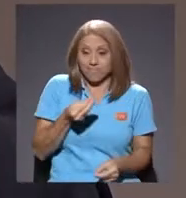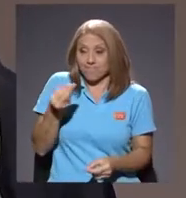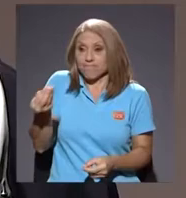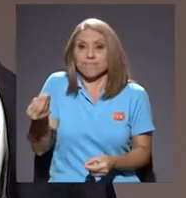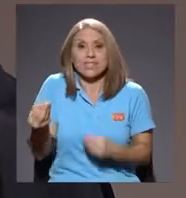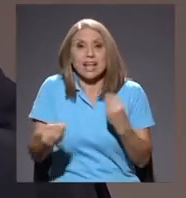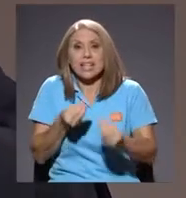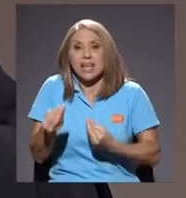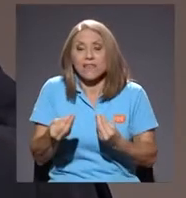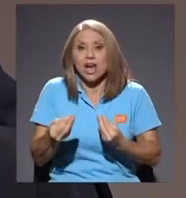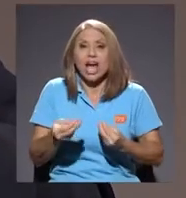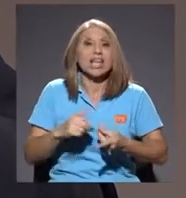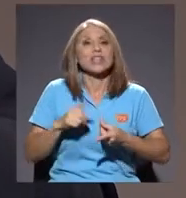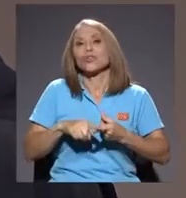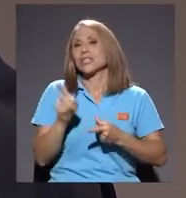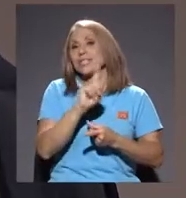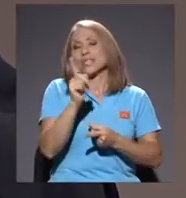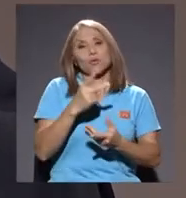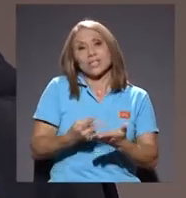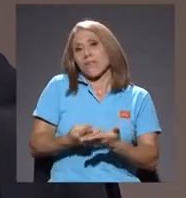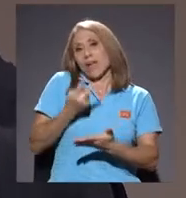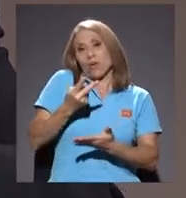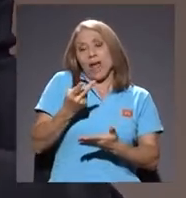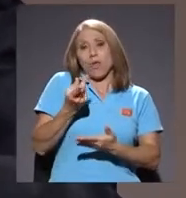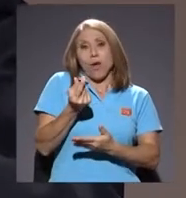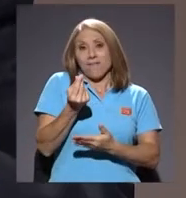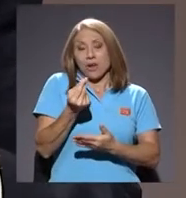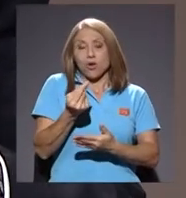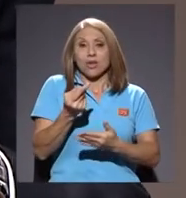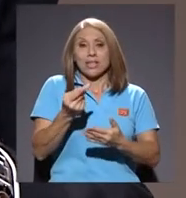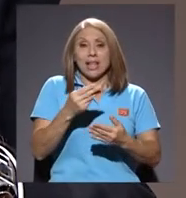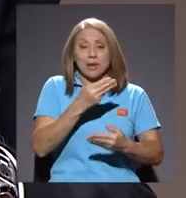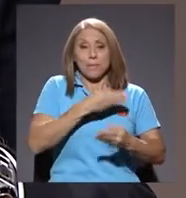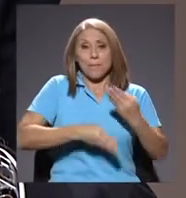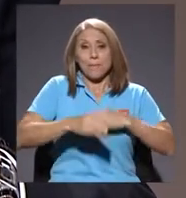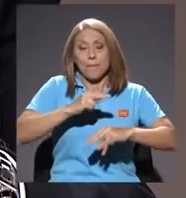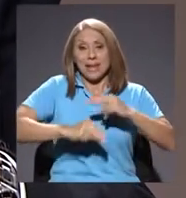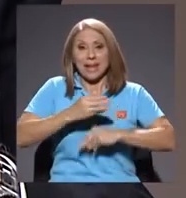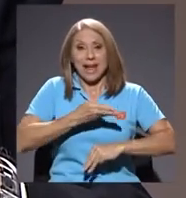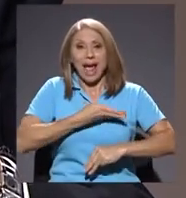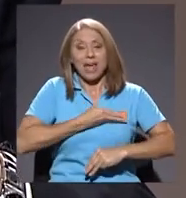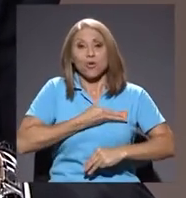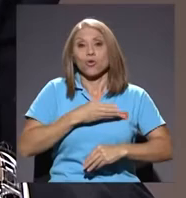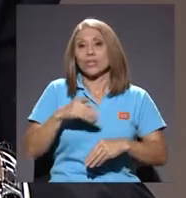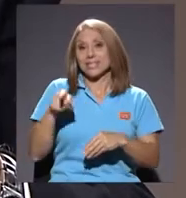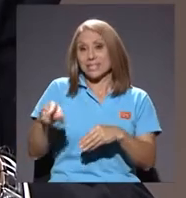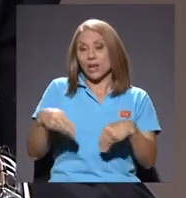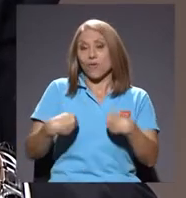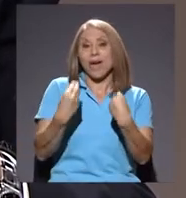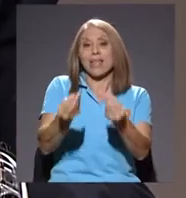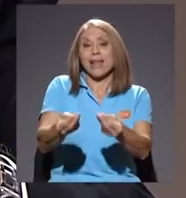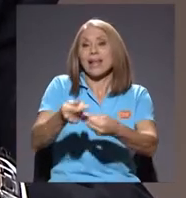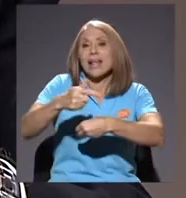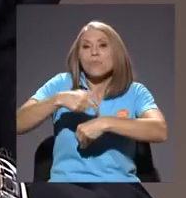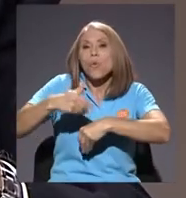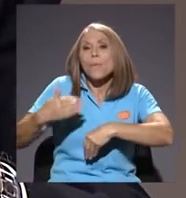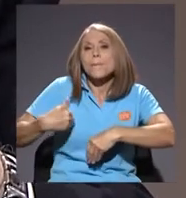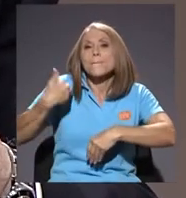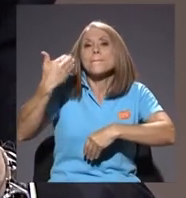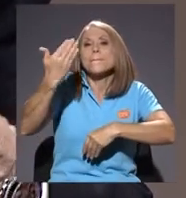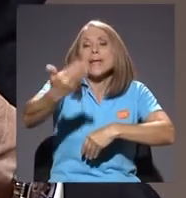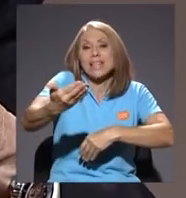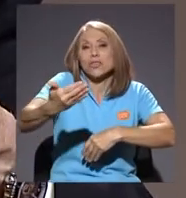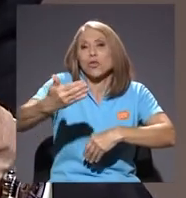está valorado valor de mercado se lo van a dar al valor de lo que va a valer esa cosa cuando se esa inversión cuando se liquiden